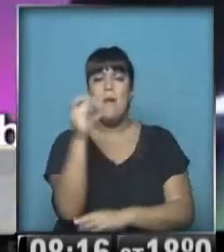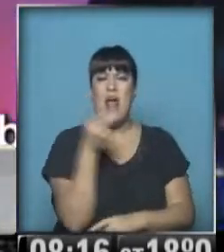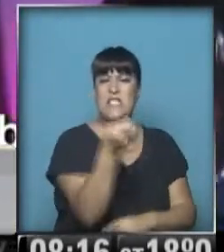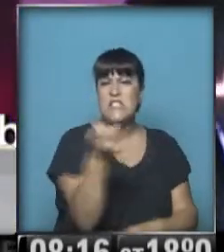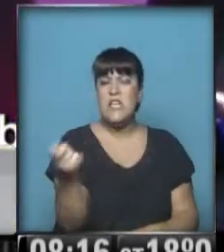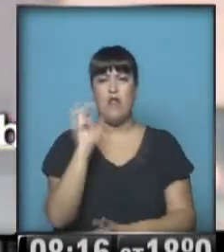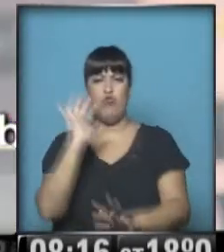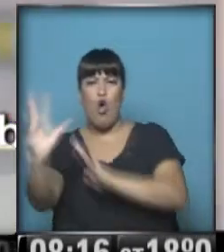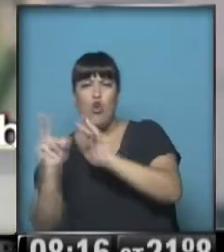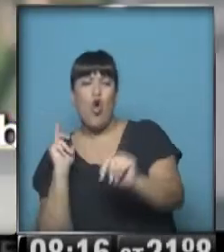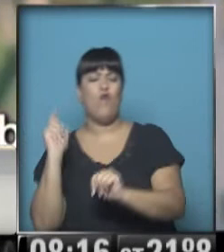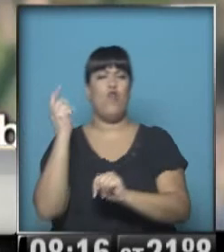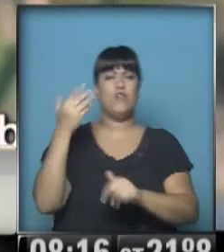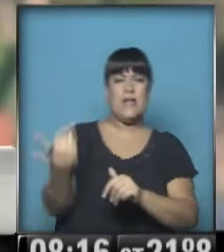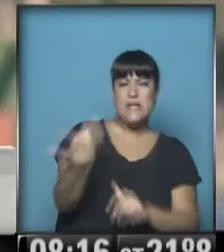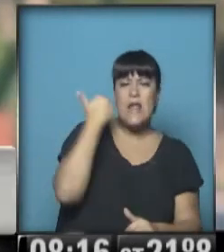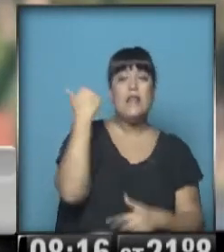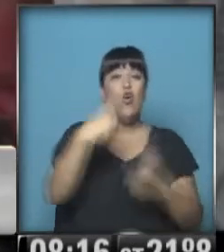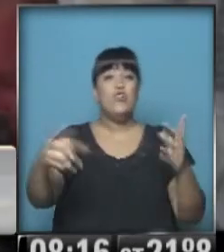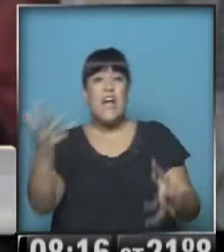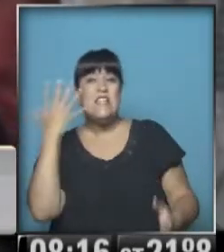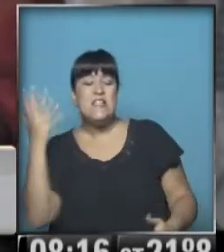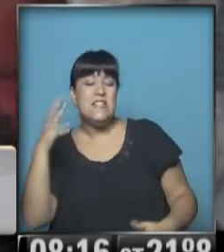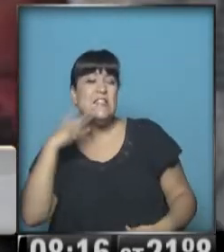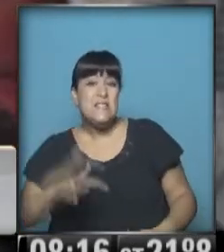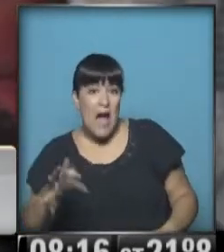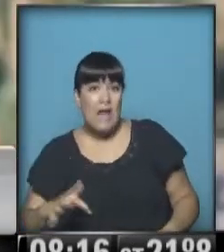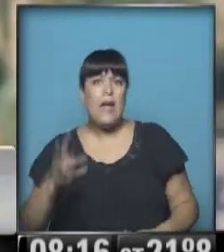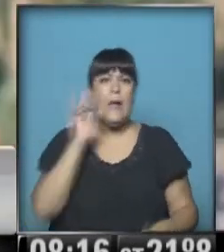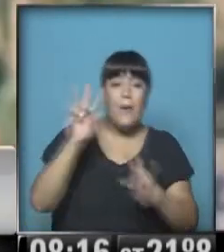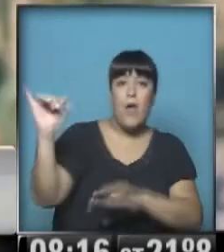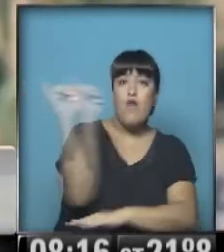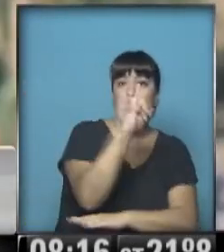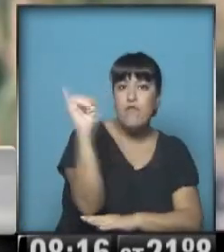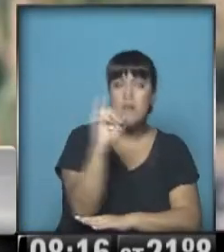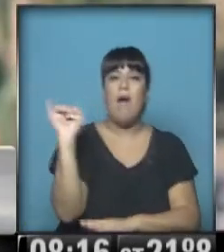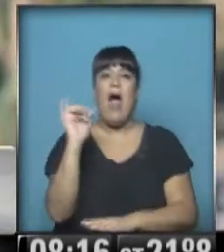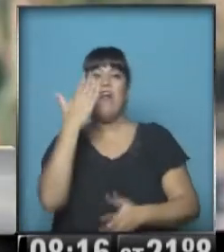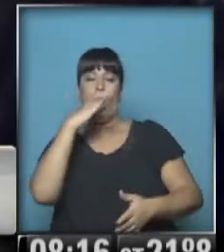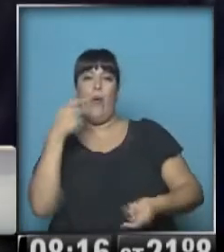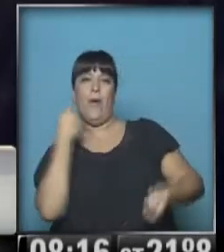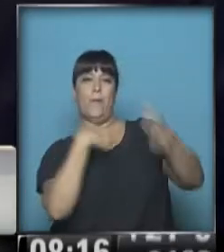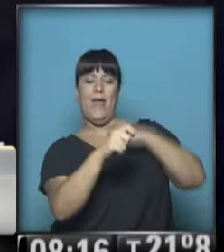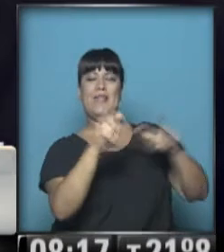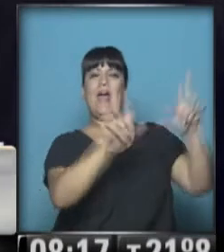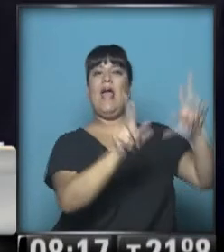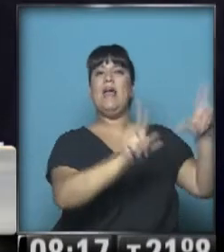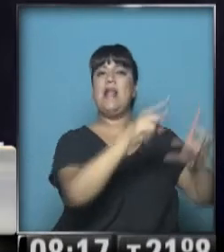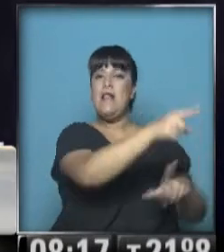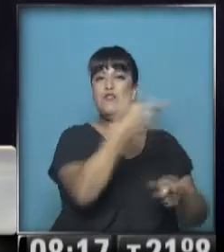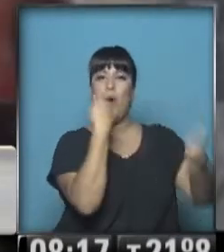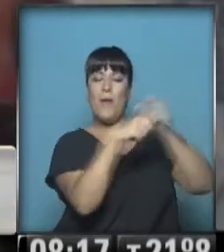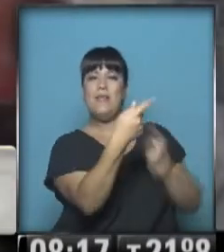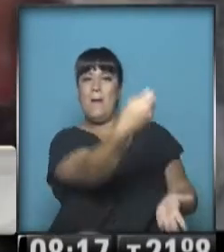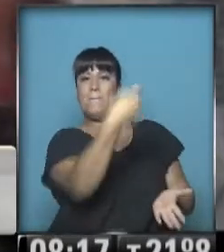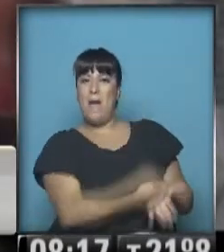robos, accidentes, todo lo que tenga sangre, para luego ofrecerlo y venderlo al canal de televisión que lo pague mejor, trabajando como un periodista